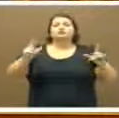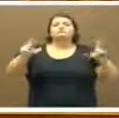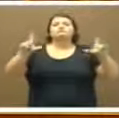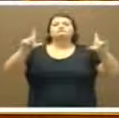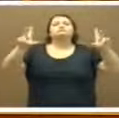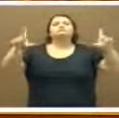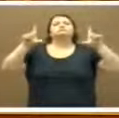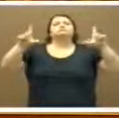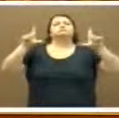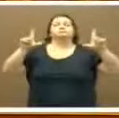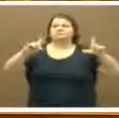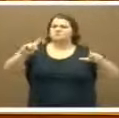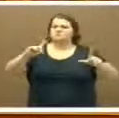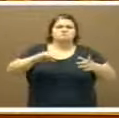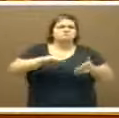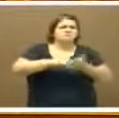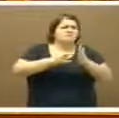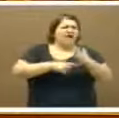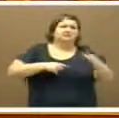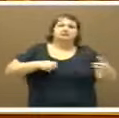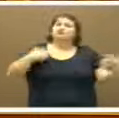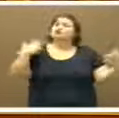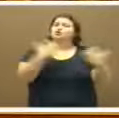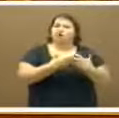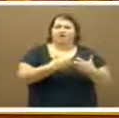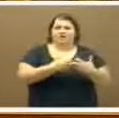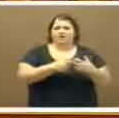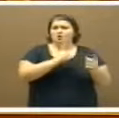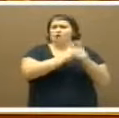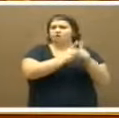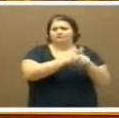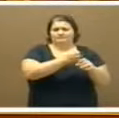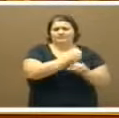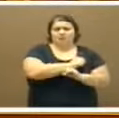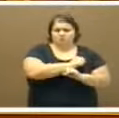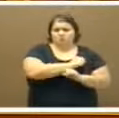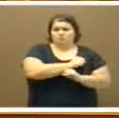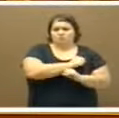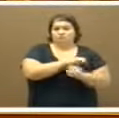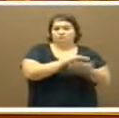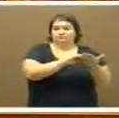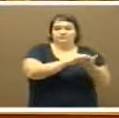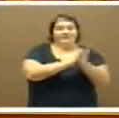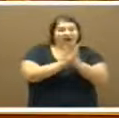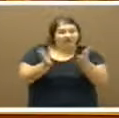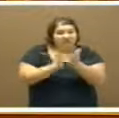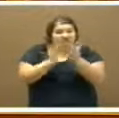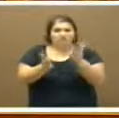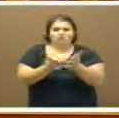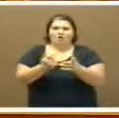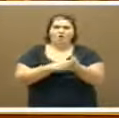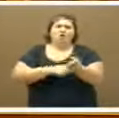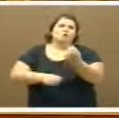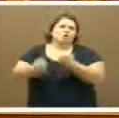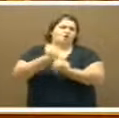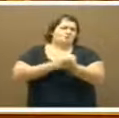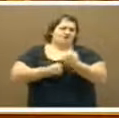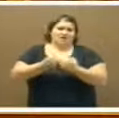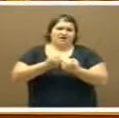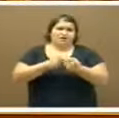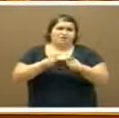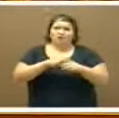presupuesto invirtiendo en planes de choque contra el desempleo y en estímulos a la economía, sin trampa ni cartón. Háganlo